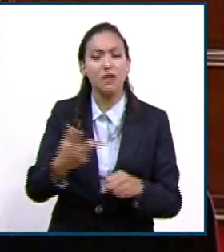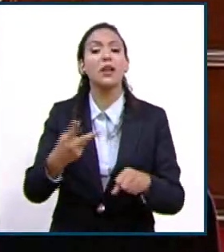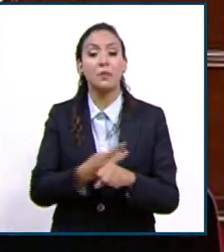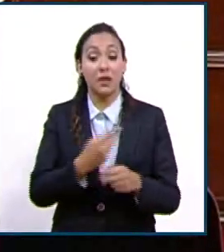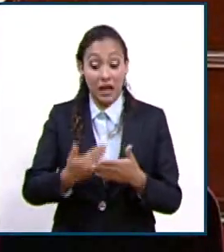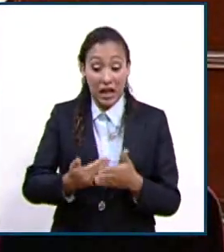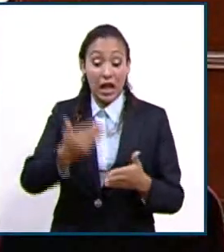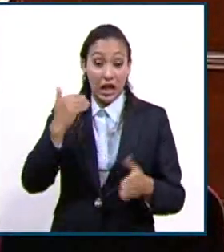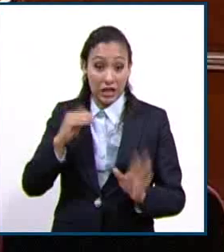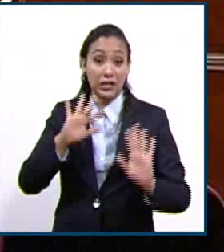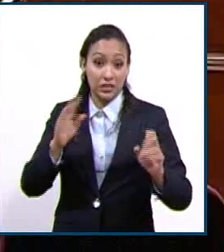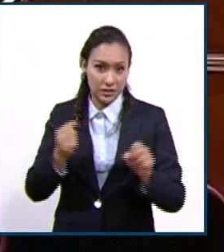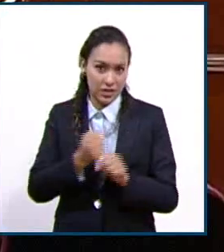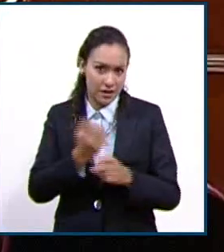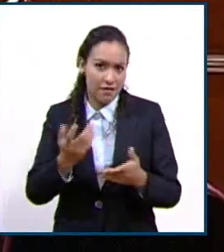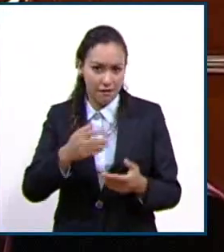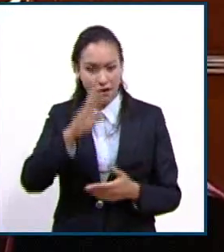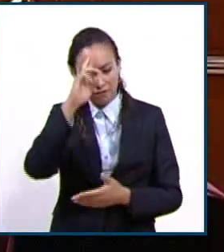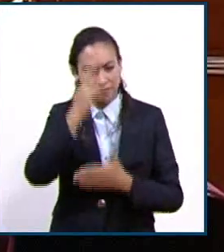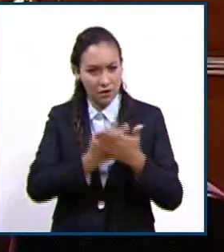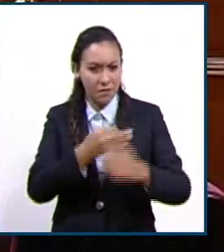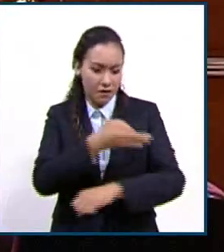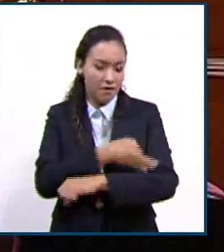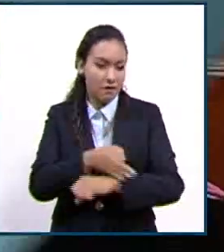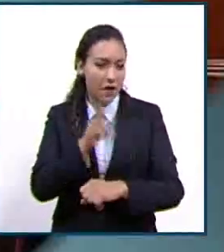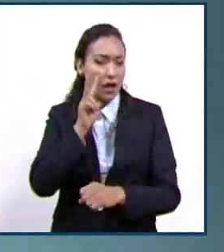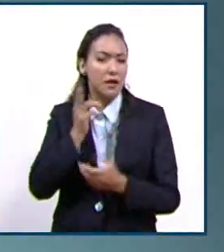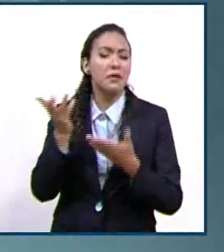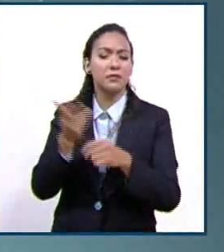de violencia familiar. Escuchemos a la ministra ponente.